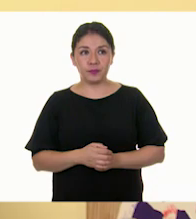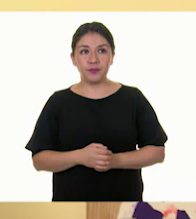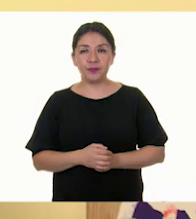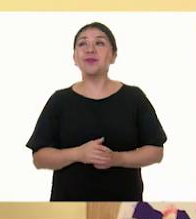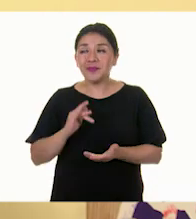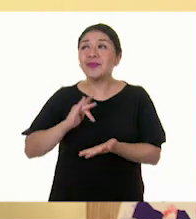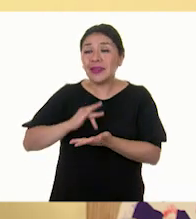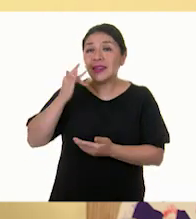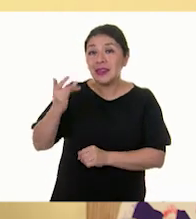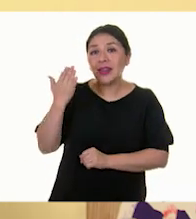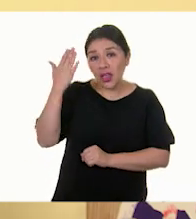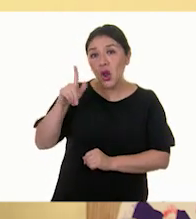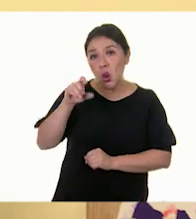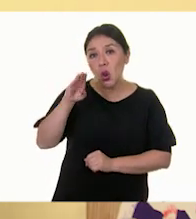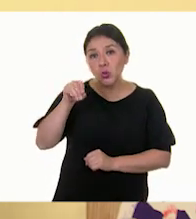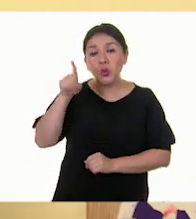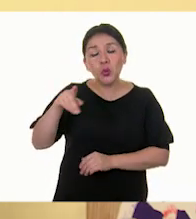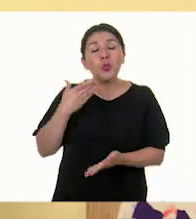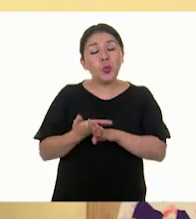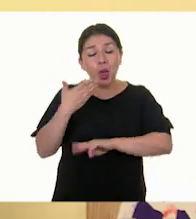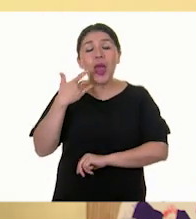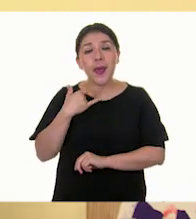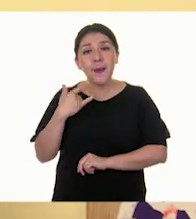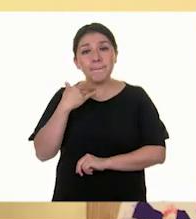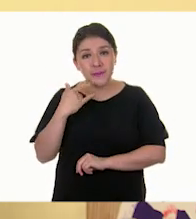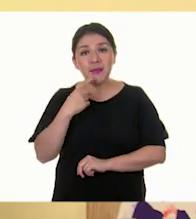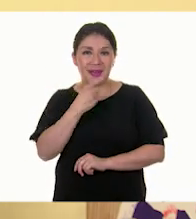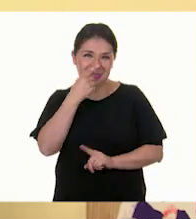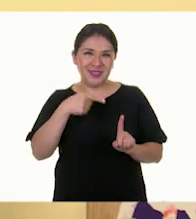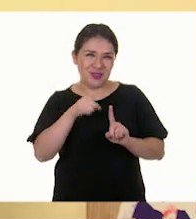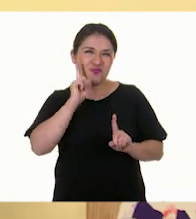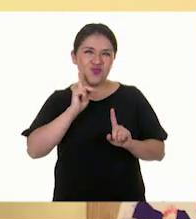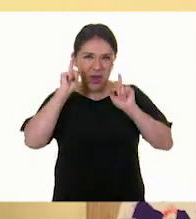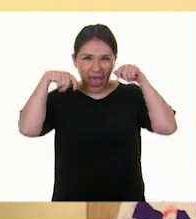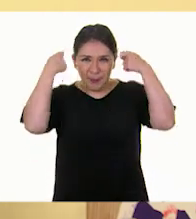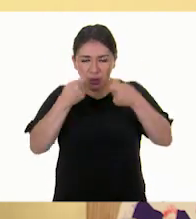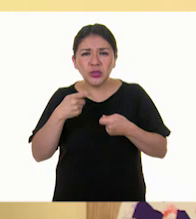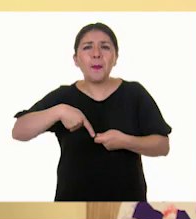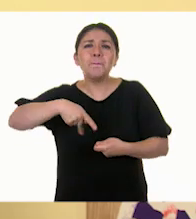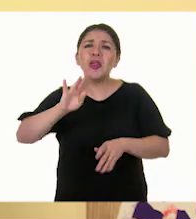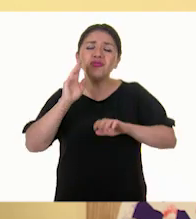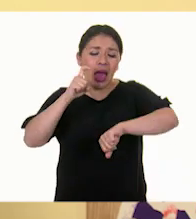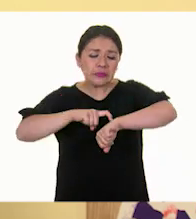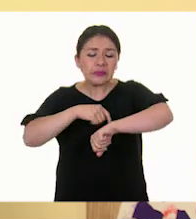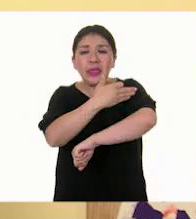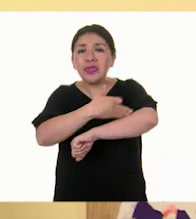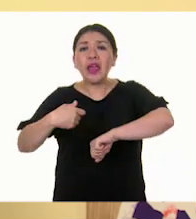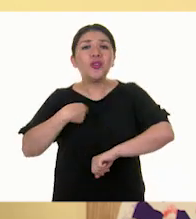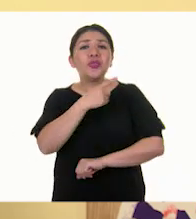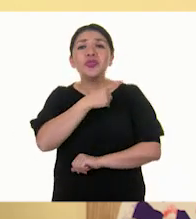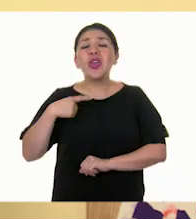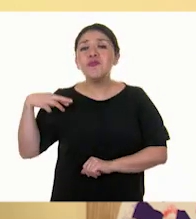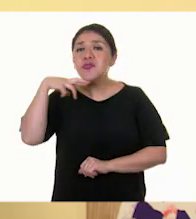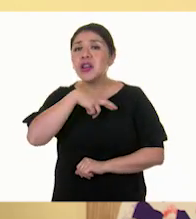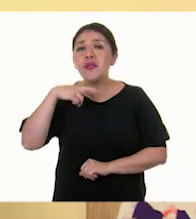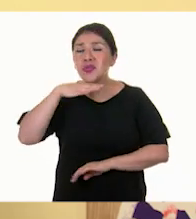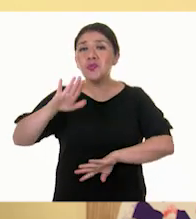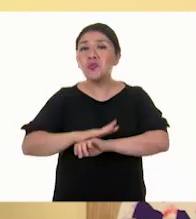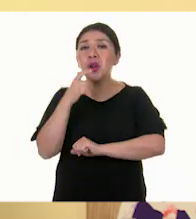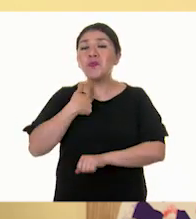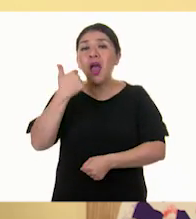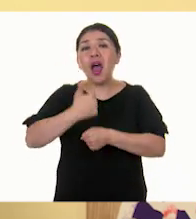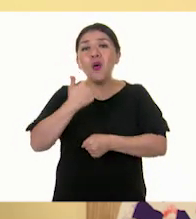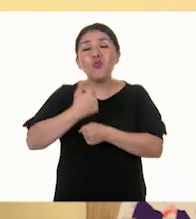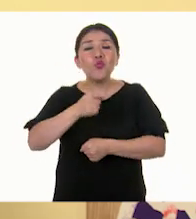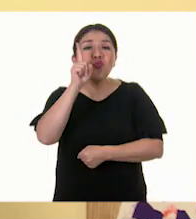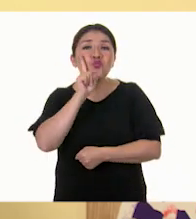Muchas gracias, señor lobo, es usted muy amable, dijo Caperucita. Pero ya es tarde y tengo que apresurarme porque si no, mi